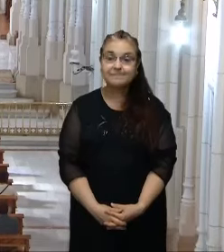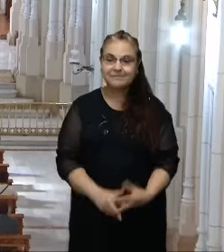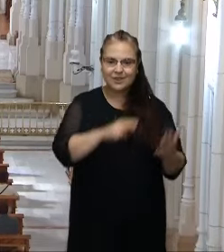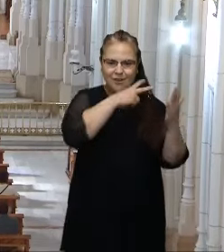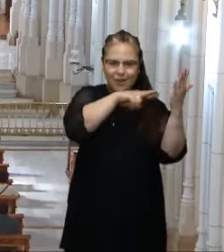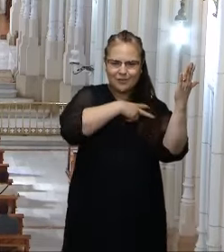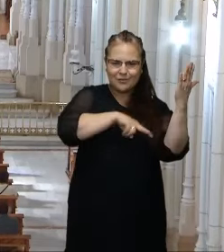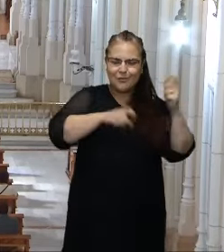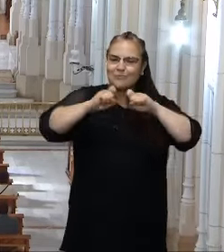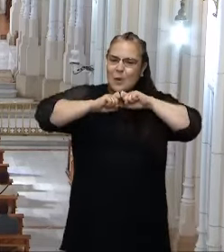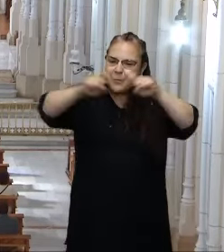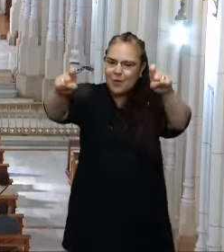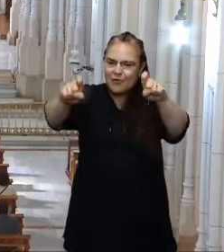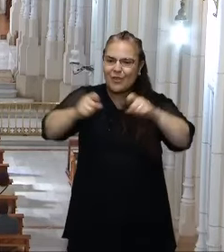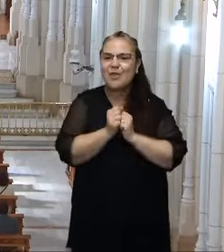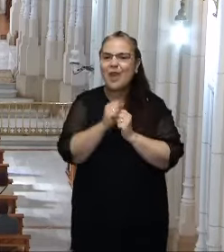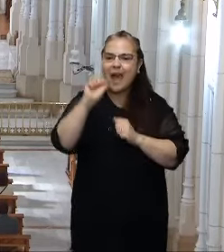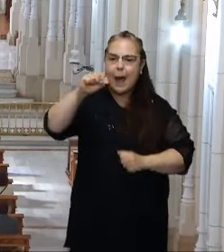Lectura de la profecía de Amós.